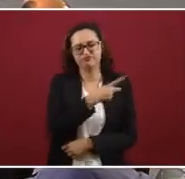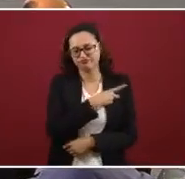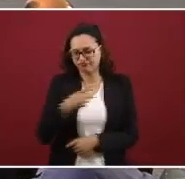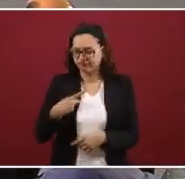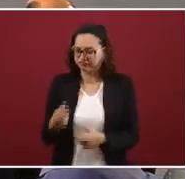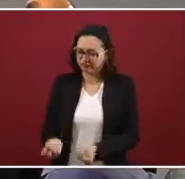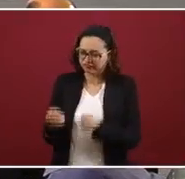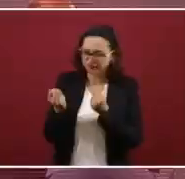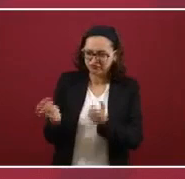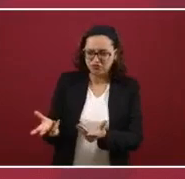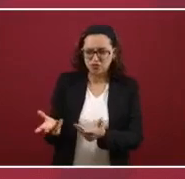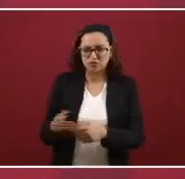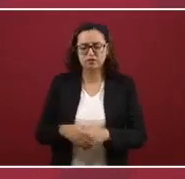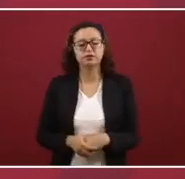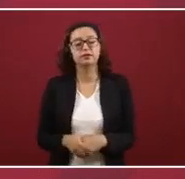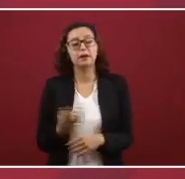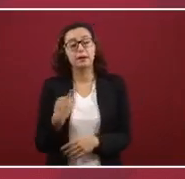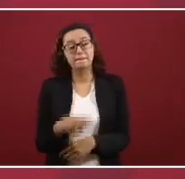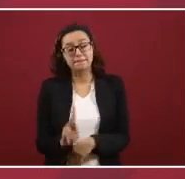Pero